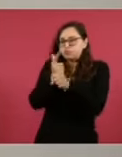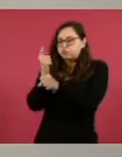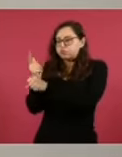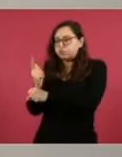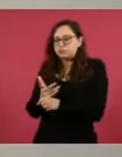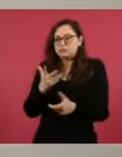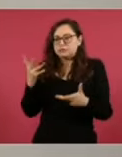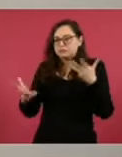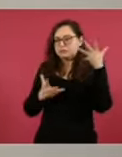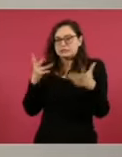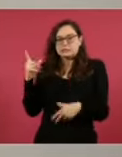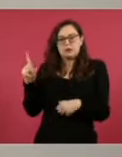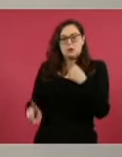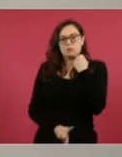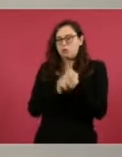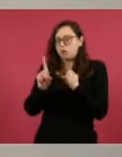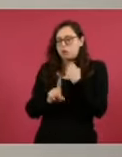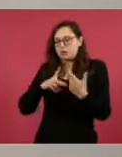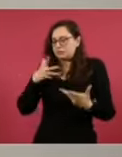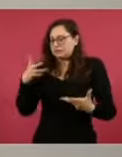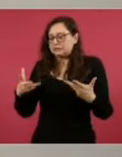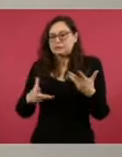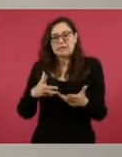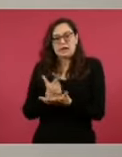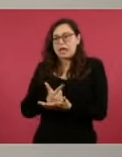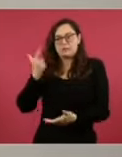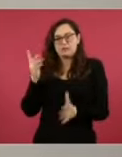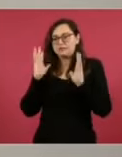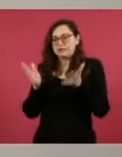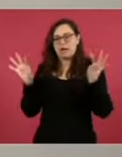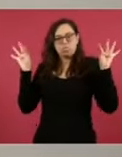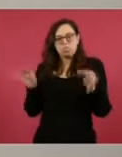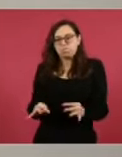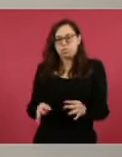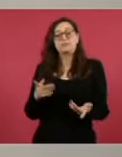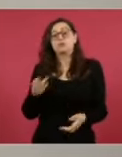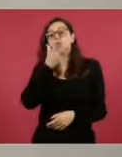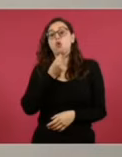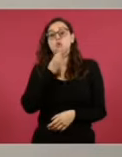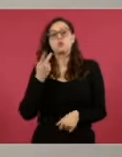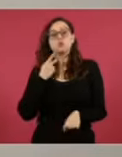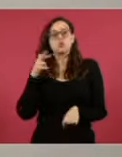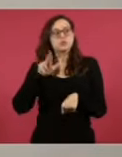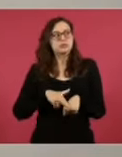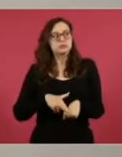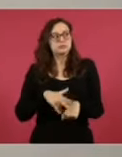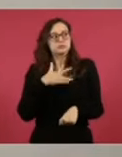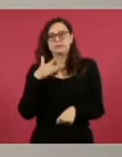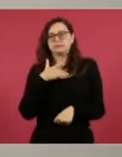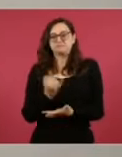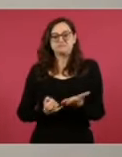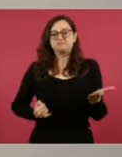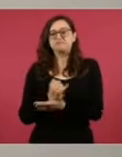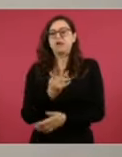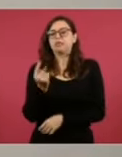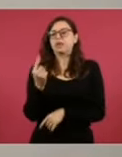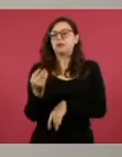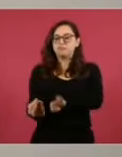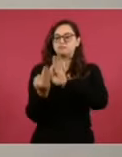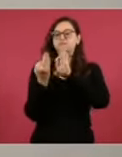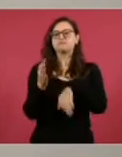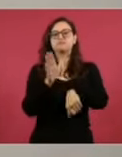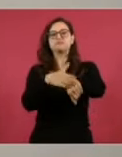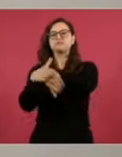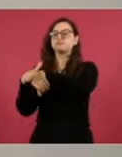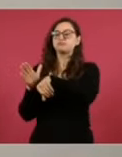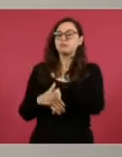salió de su control y fue en ese momento cuando el Procurador General de la República, Jesús M., se presentó ante los medios y señaló lo siguiente. Estamos